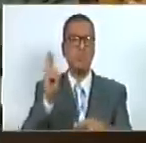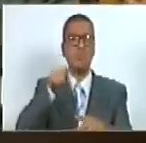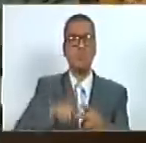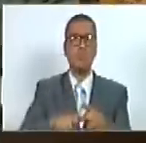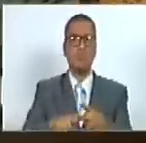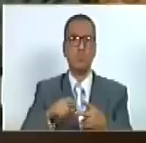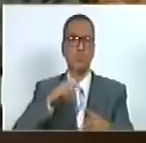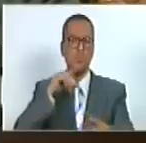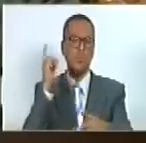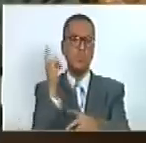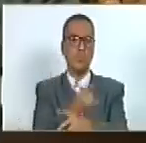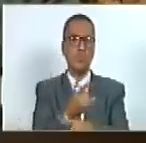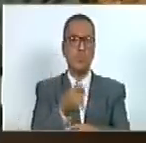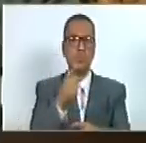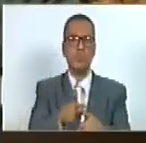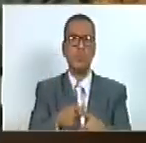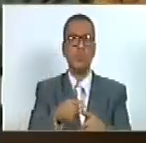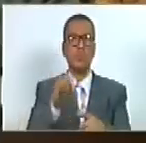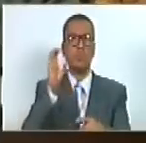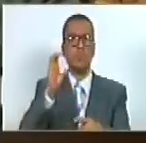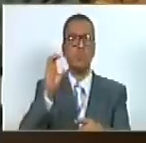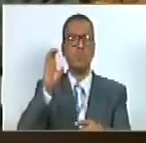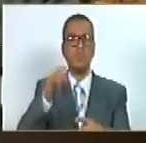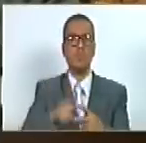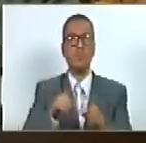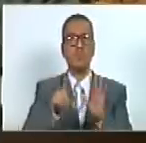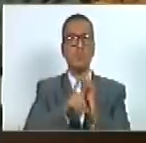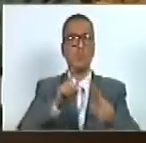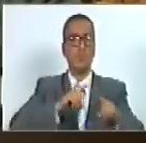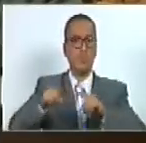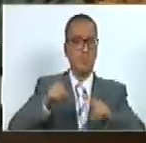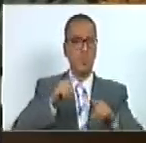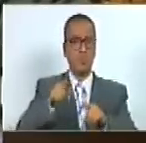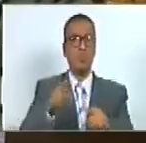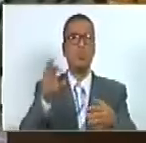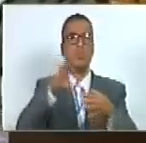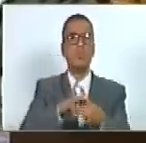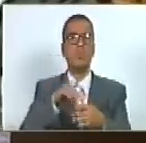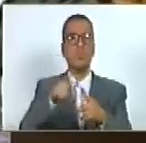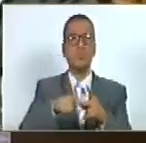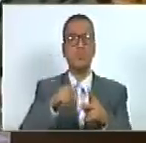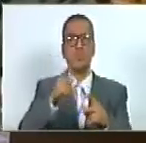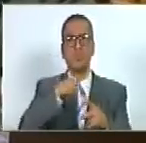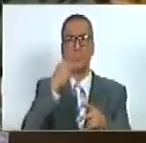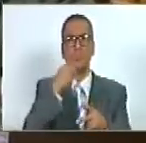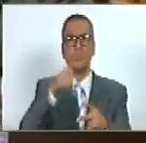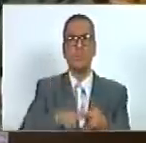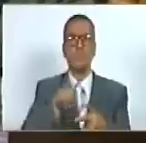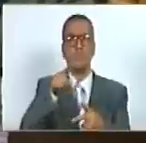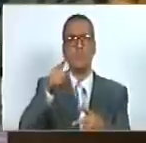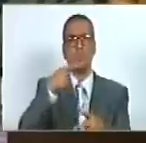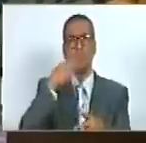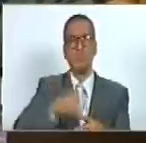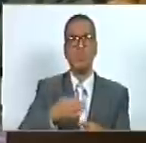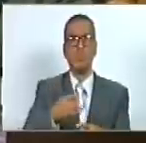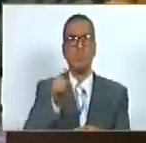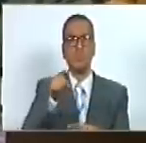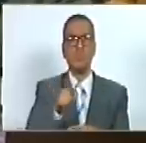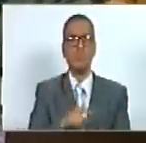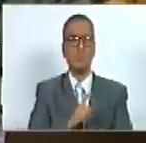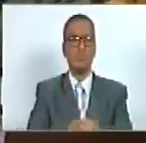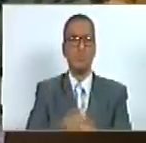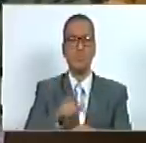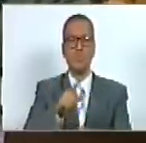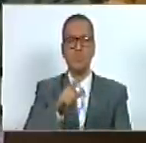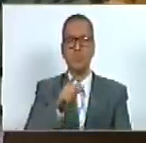la Constitución. Eran legisladores y además militantes de partidos políticos, un tema que no se ha abordado acá, que es sumamente